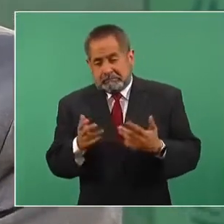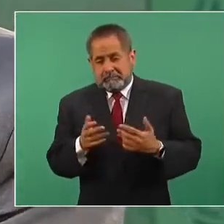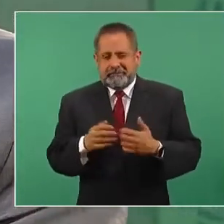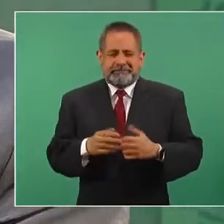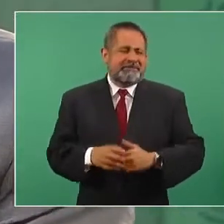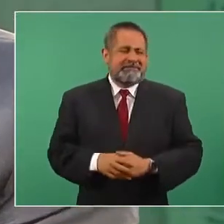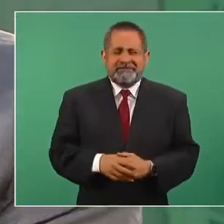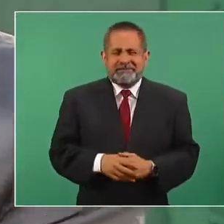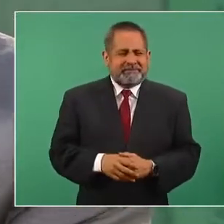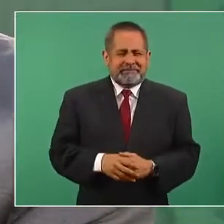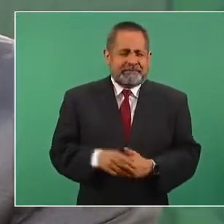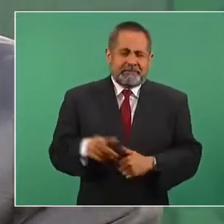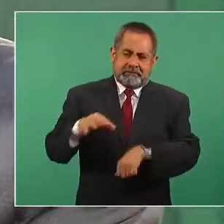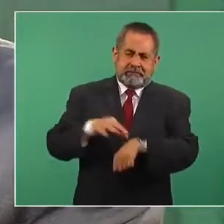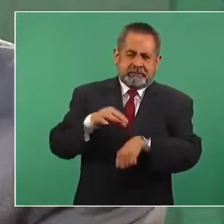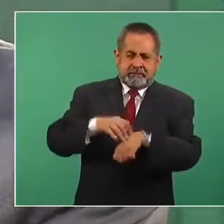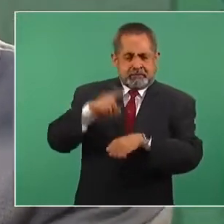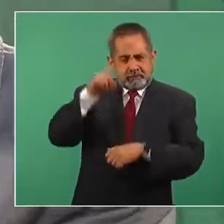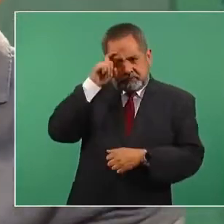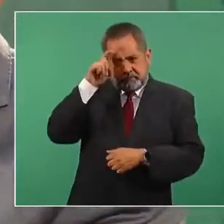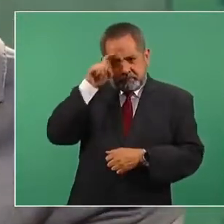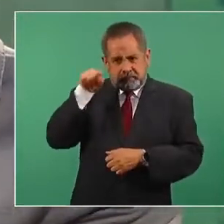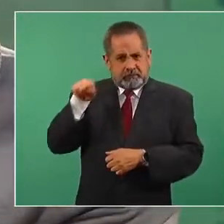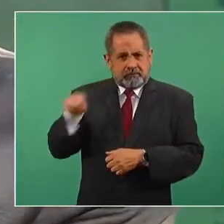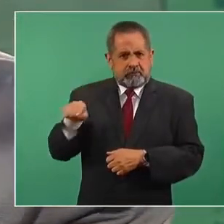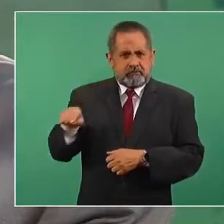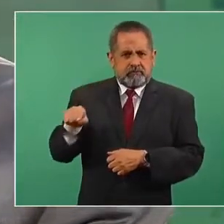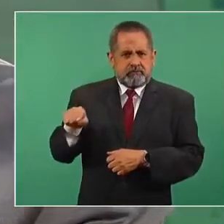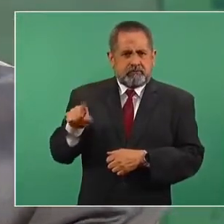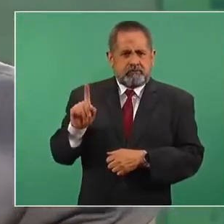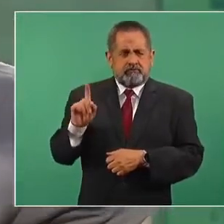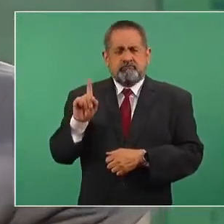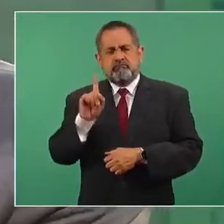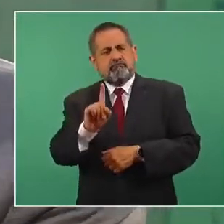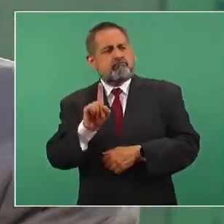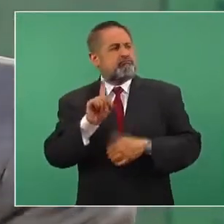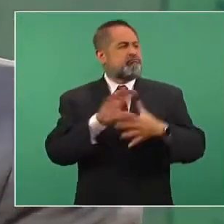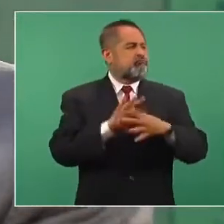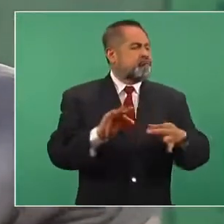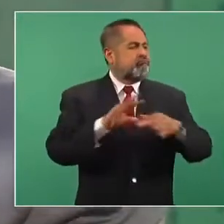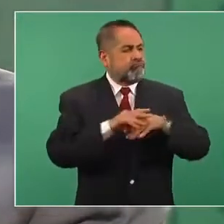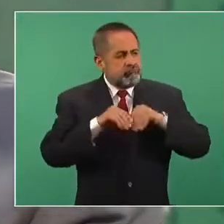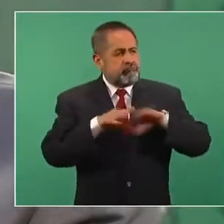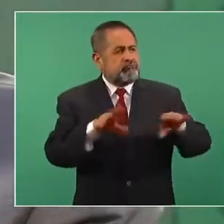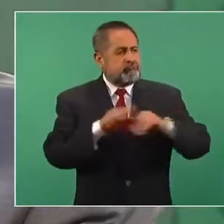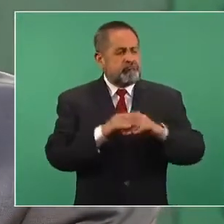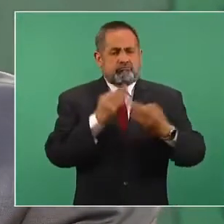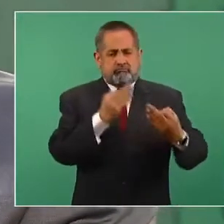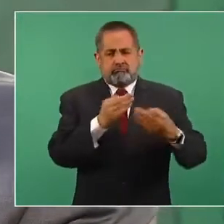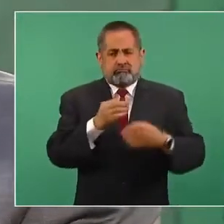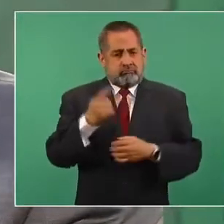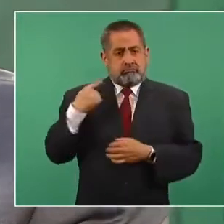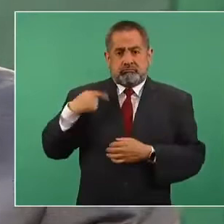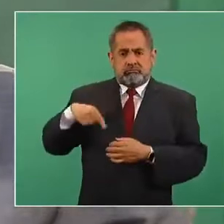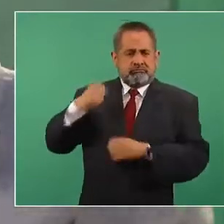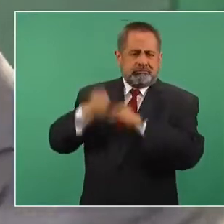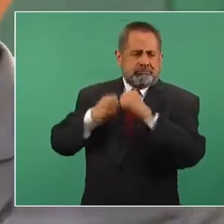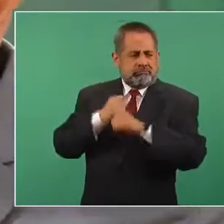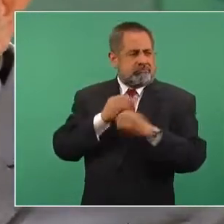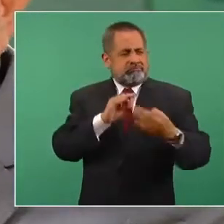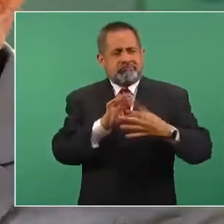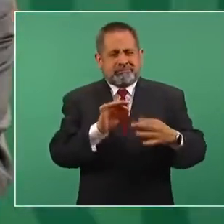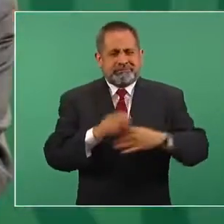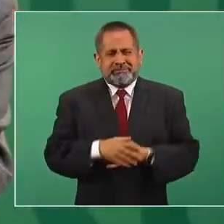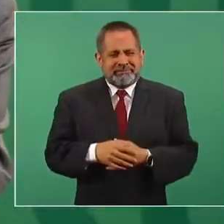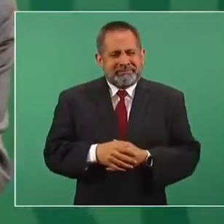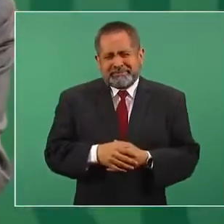y como el doctor Hugo López-Gatell pues es el que ha estado dando la cara, informando desde hace mucho tiempo, yo no creo que